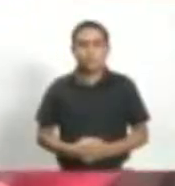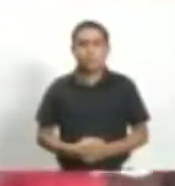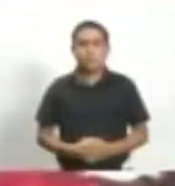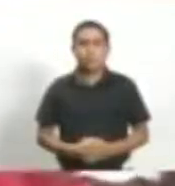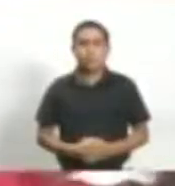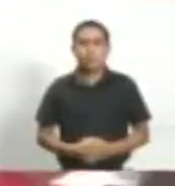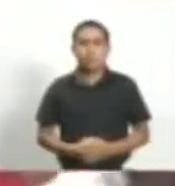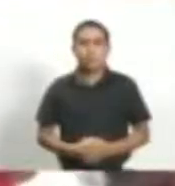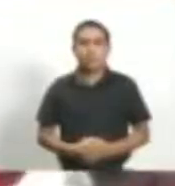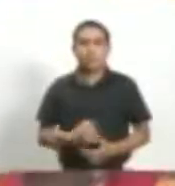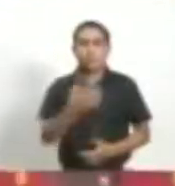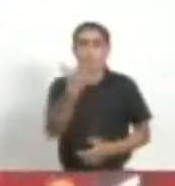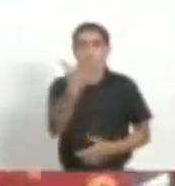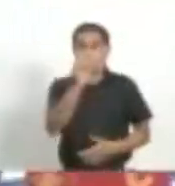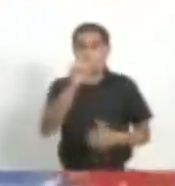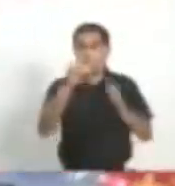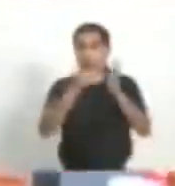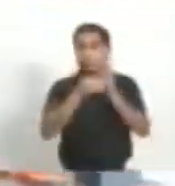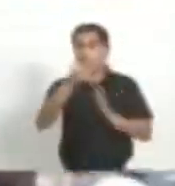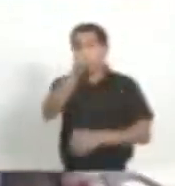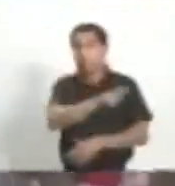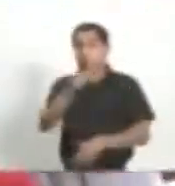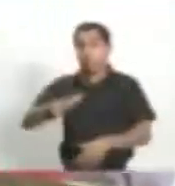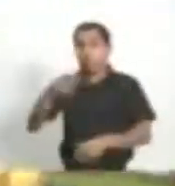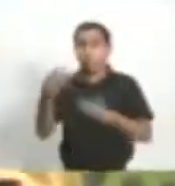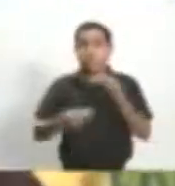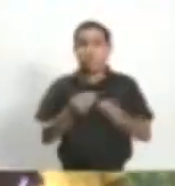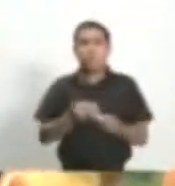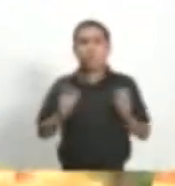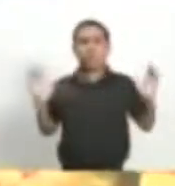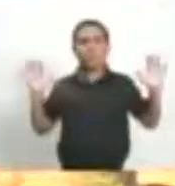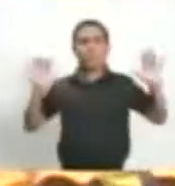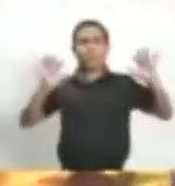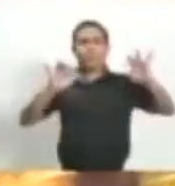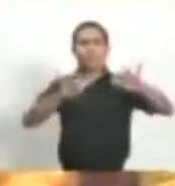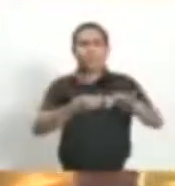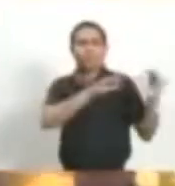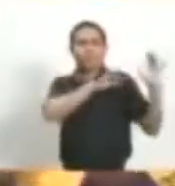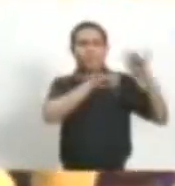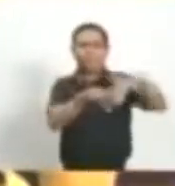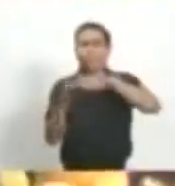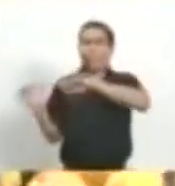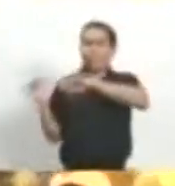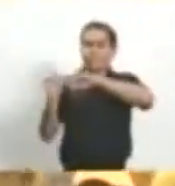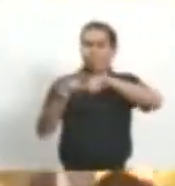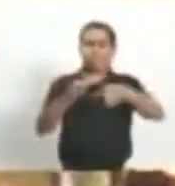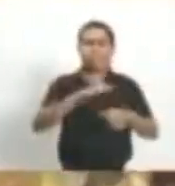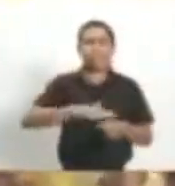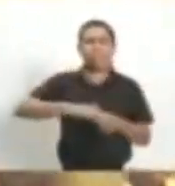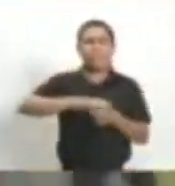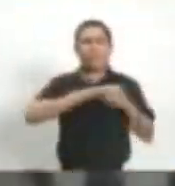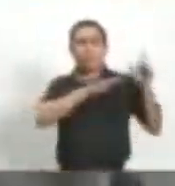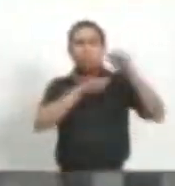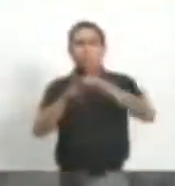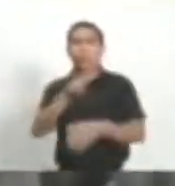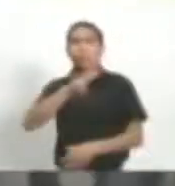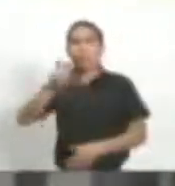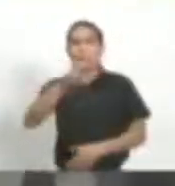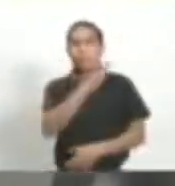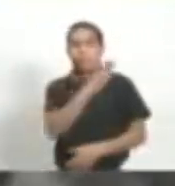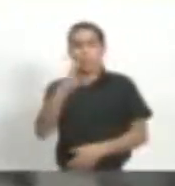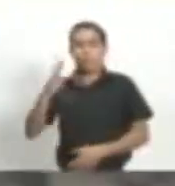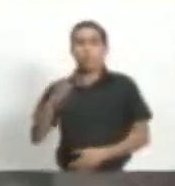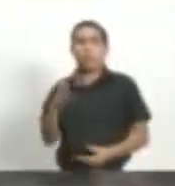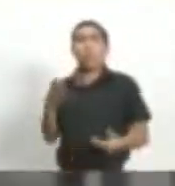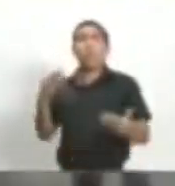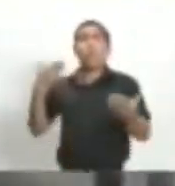Cerca de 50.000 personas se dieron cita en el Parque Estercita Forero y marcharon a lo largo y ancho de las calles del norte de Barranquilla hasta